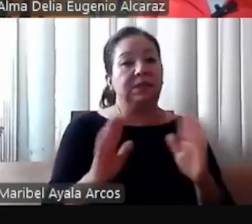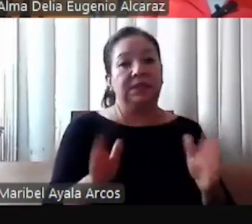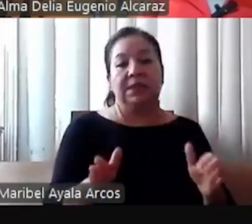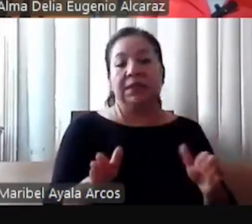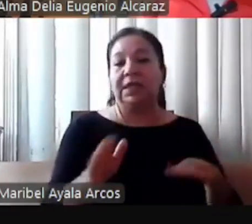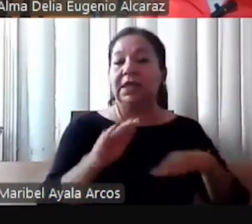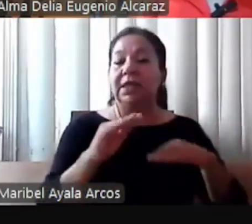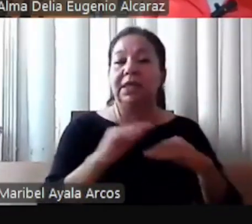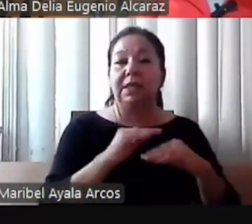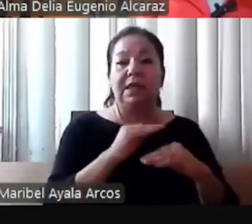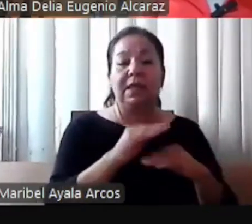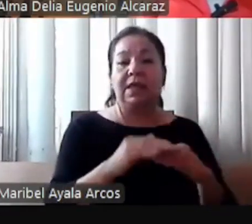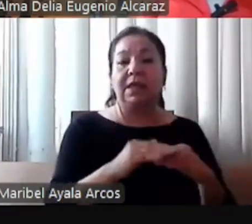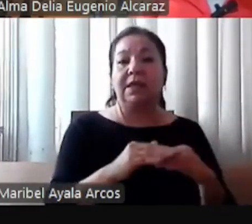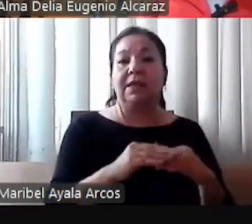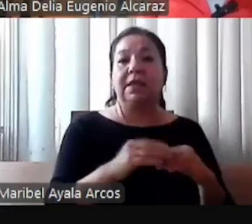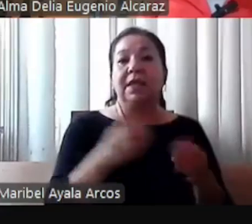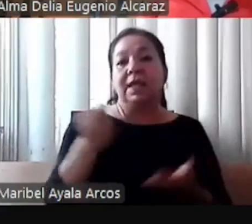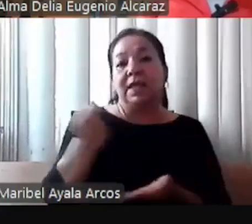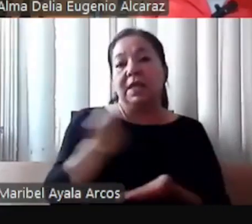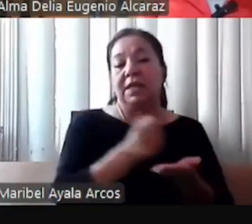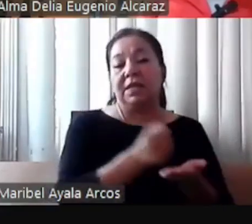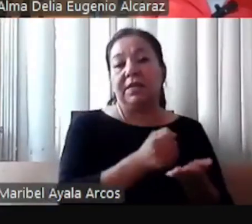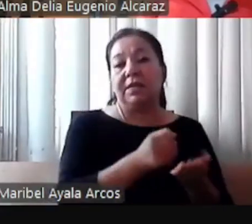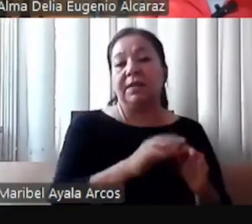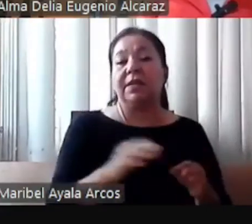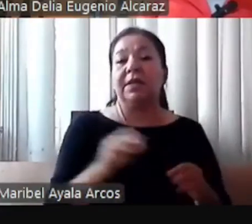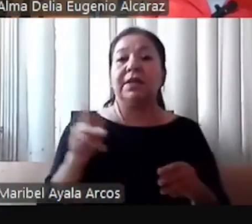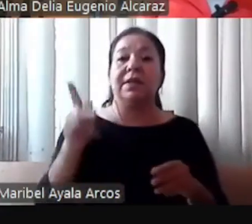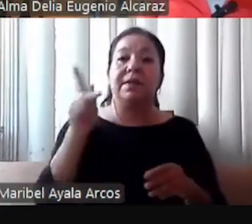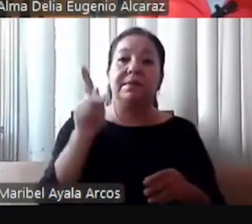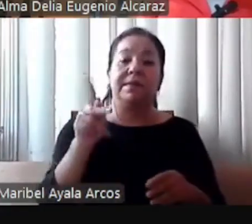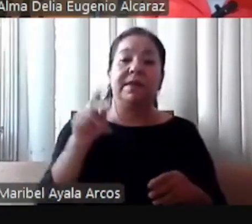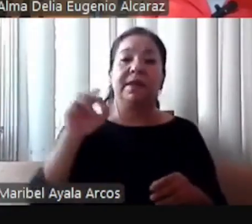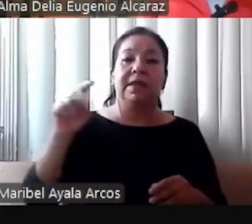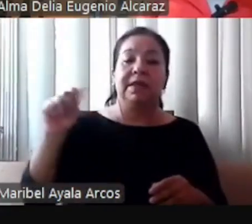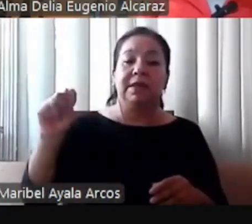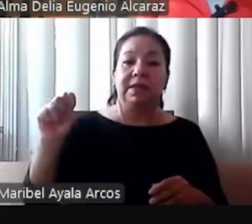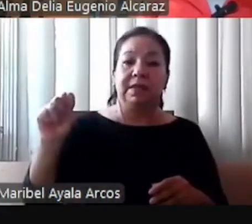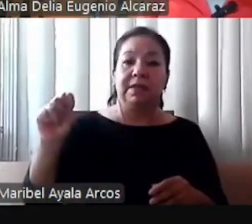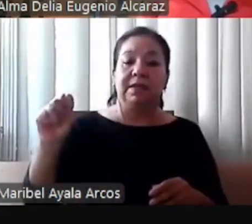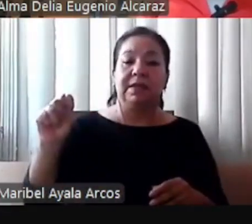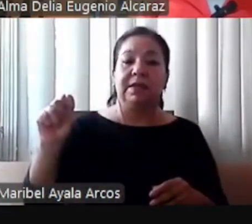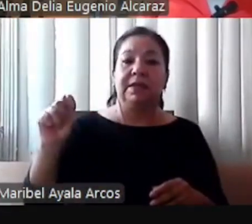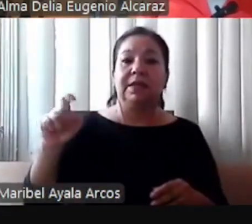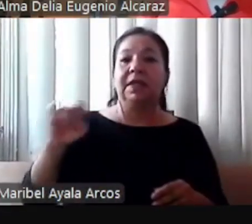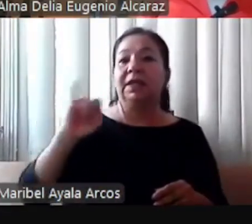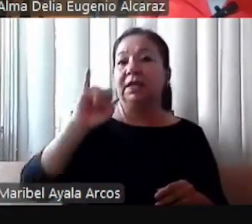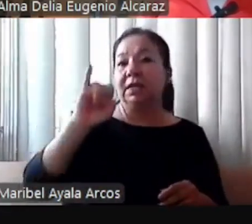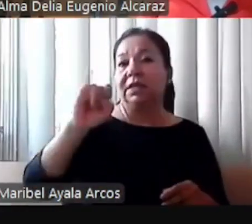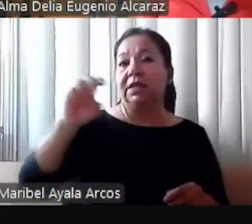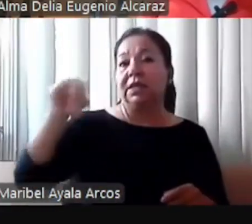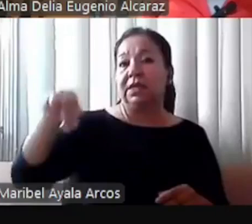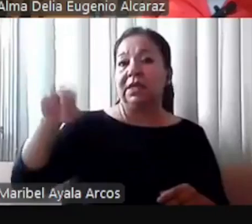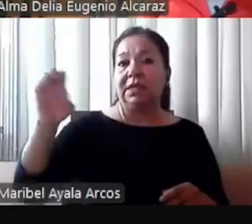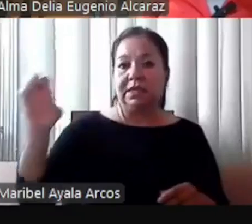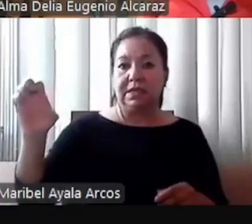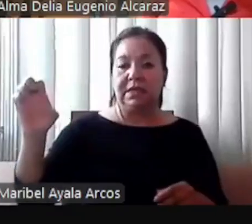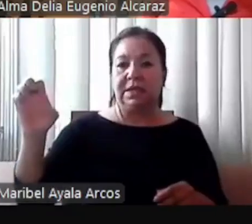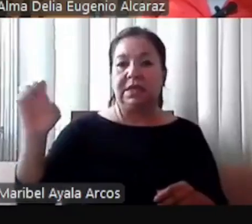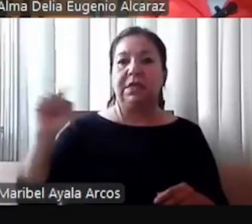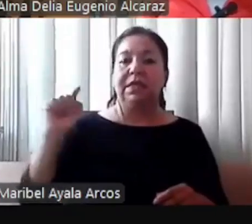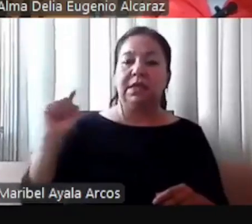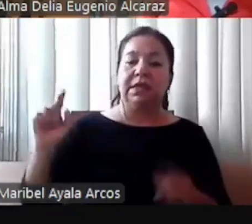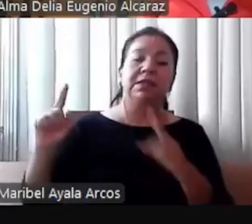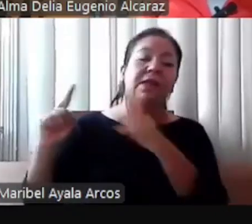INE al PT es competencia exclusiva del Consejo General del INE, por tanto, es dicho órgano el facultado para atender la solicitud